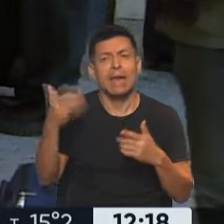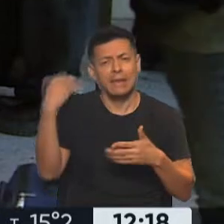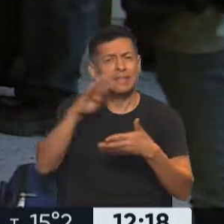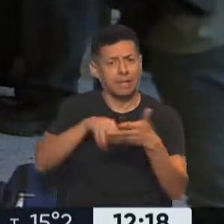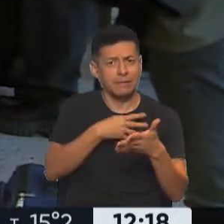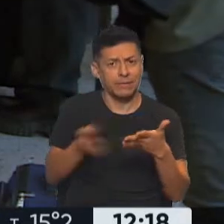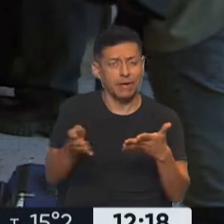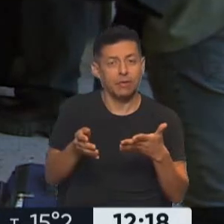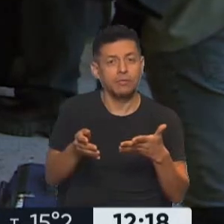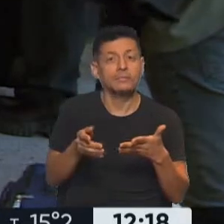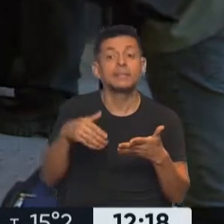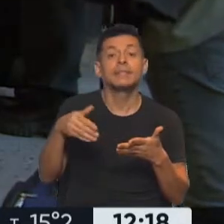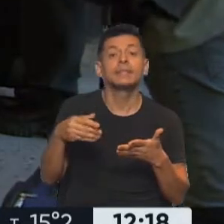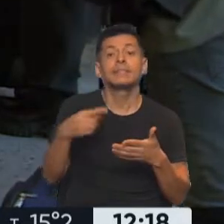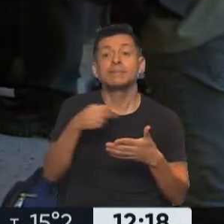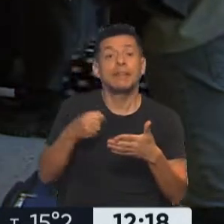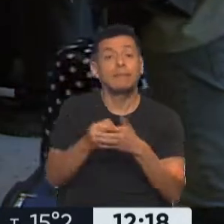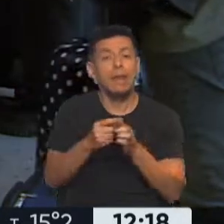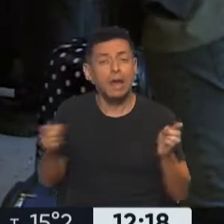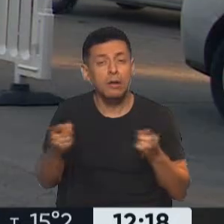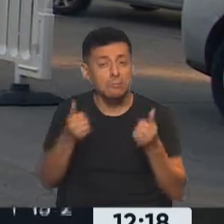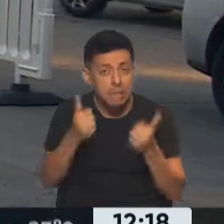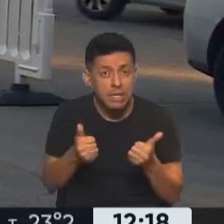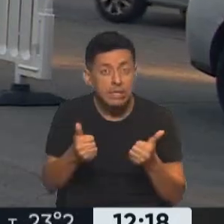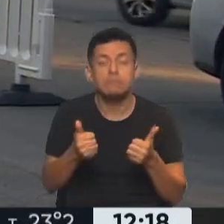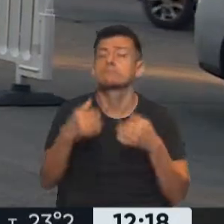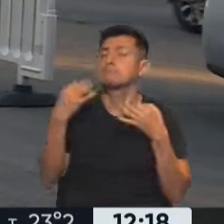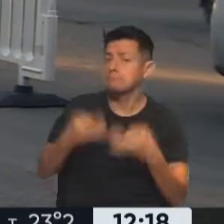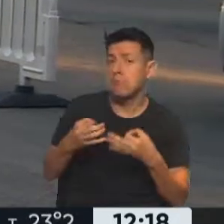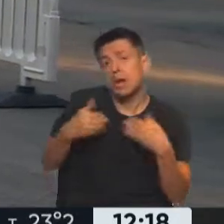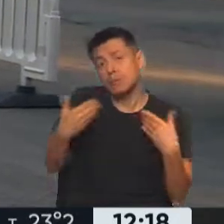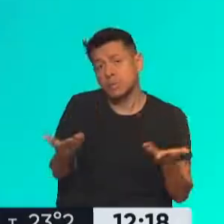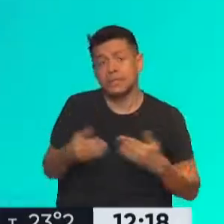bien, digo, este fin de semana largo? Sí. Hay que aprovecharlo.